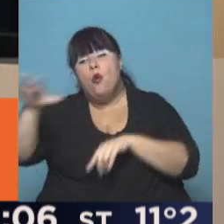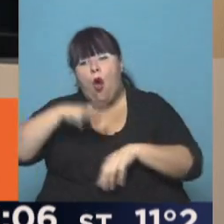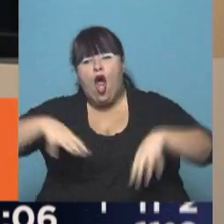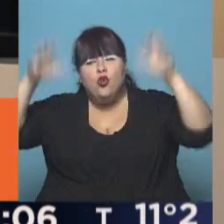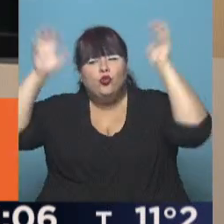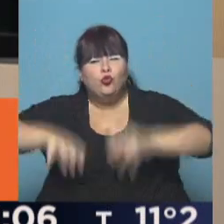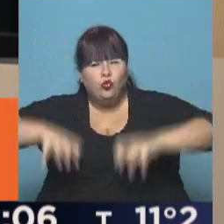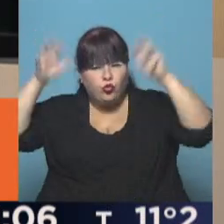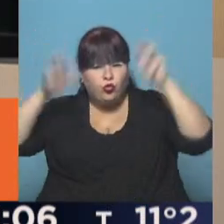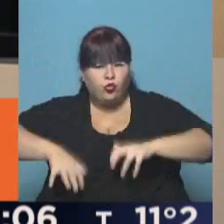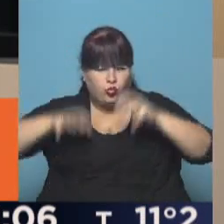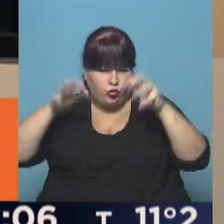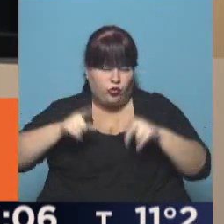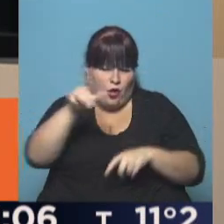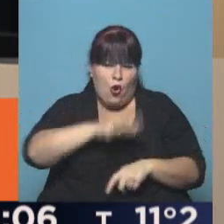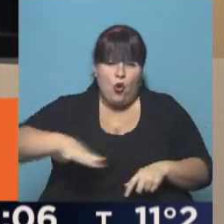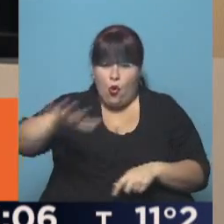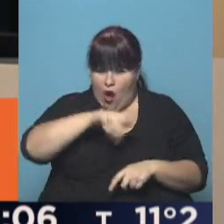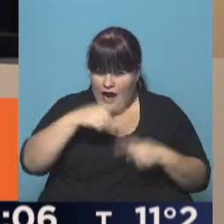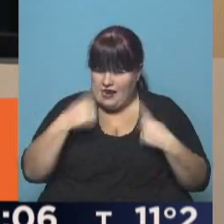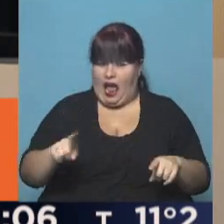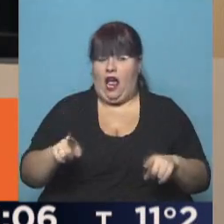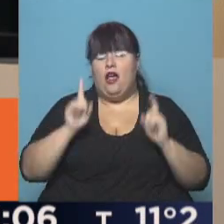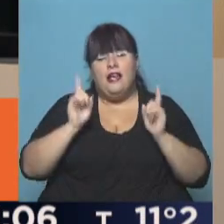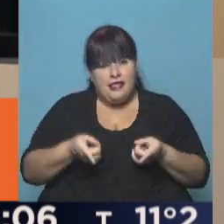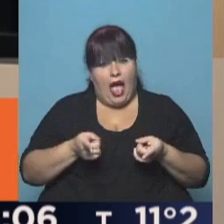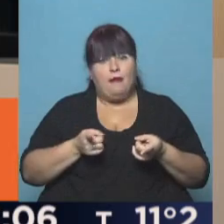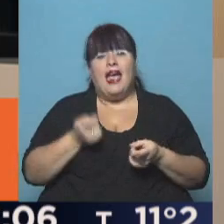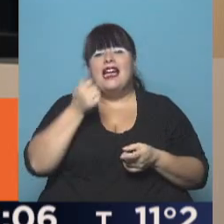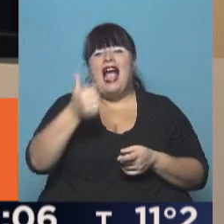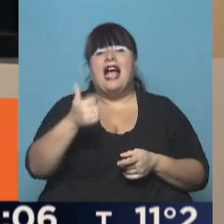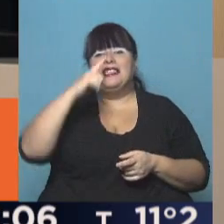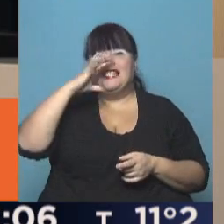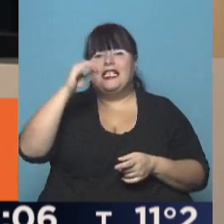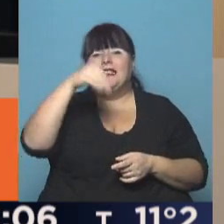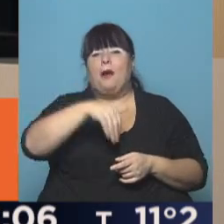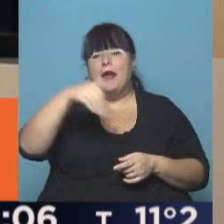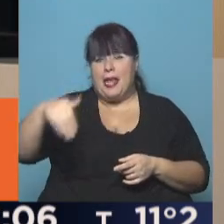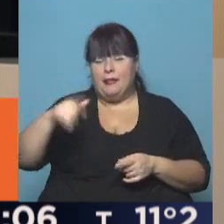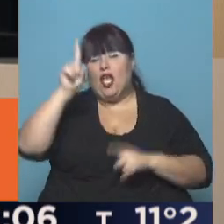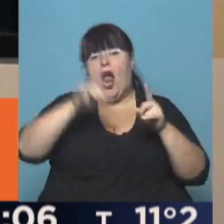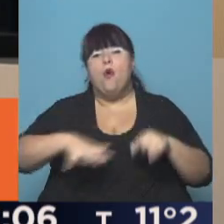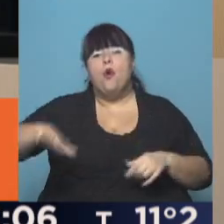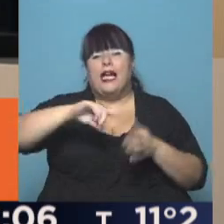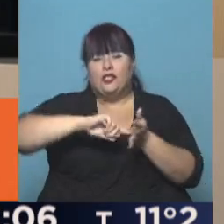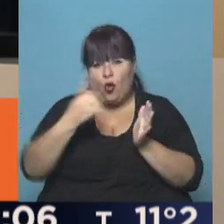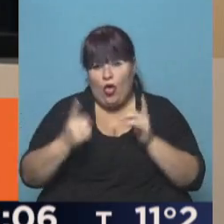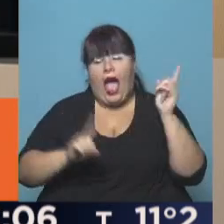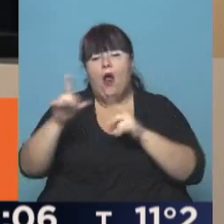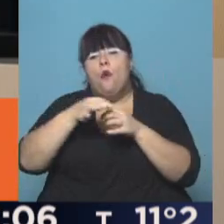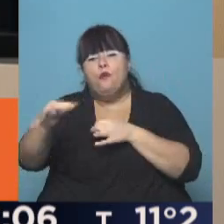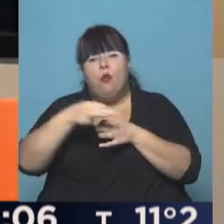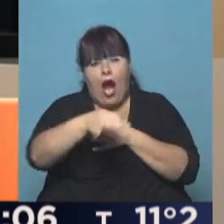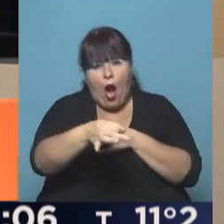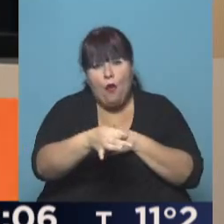llovió muchísimo para la zona. De hecho, se registraron casi 70 milímetros en algunas ciudades, en algunos